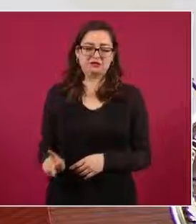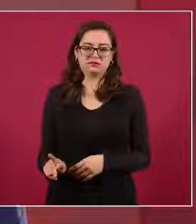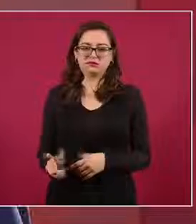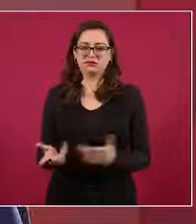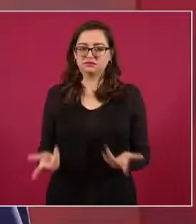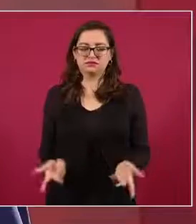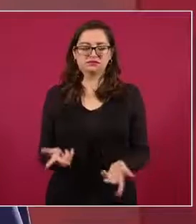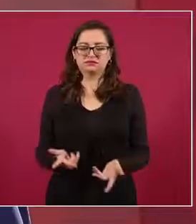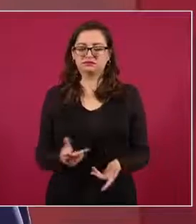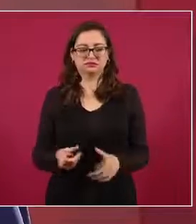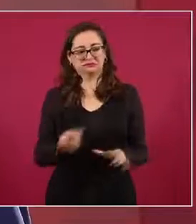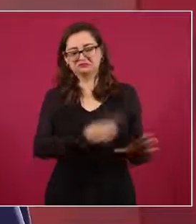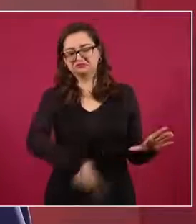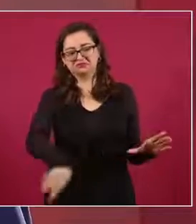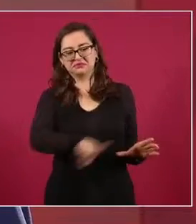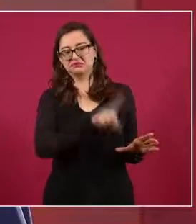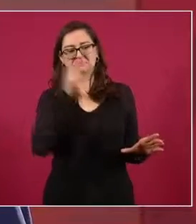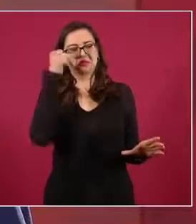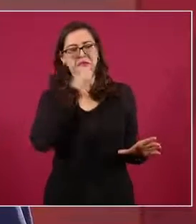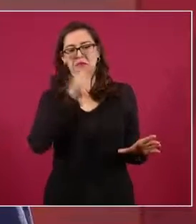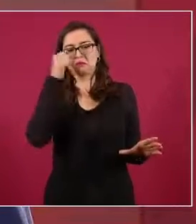eran conservadores.